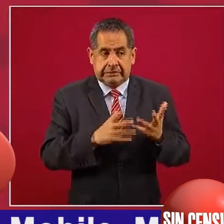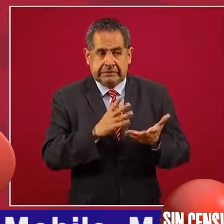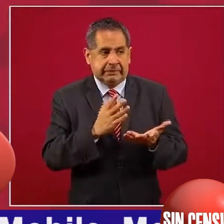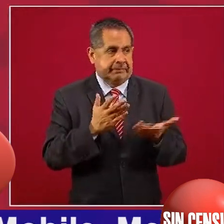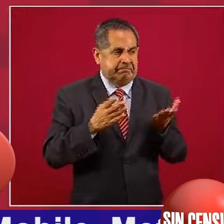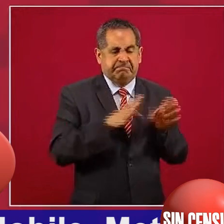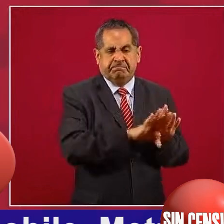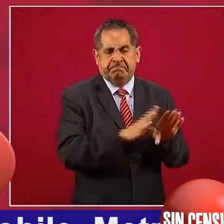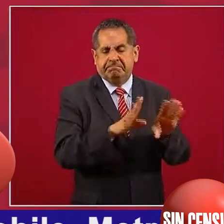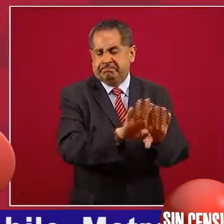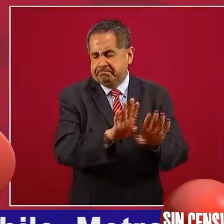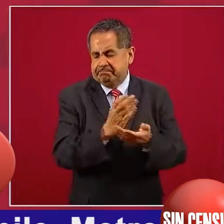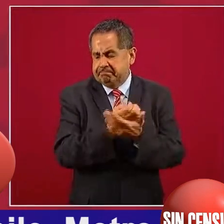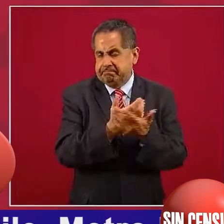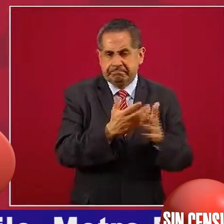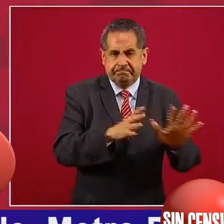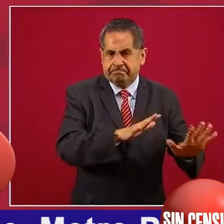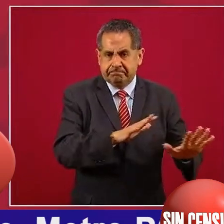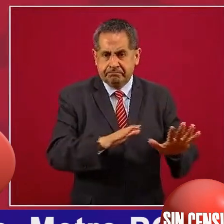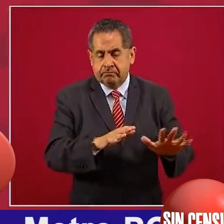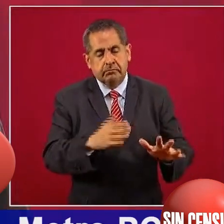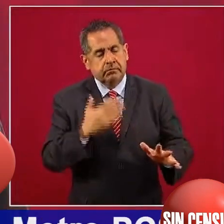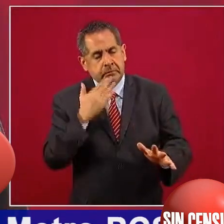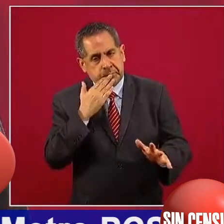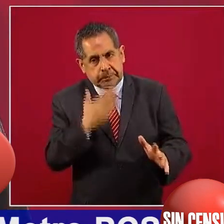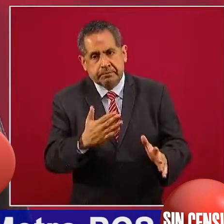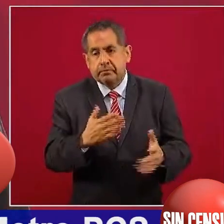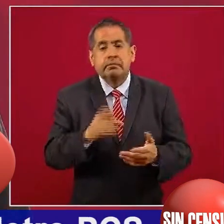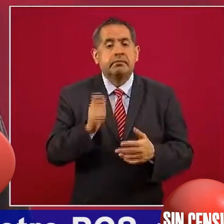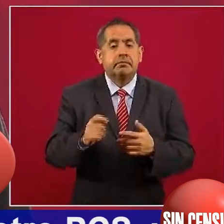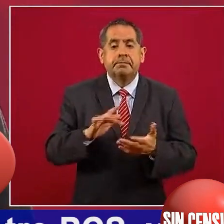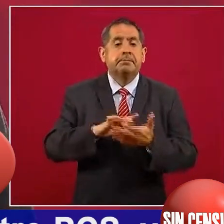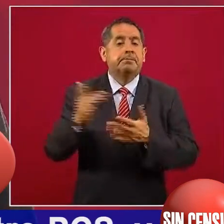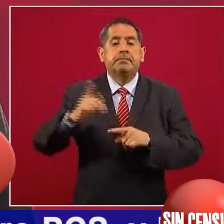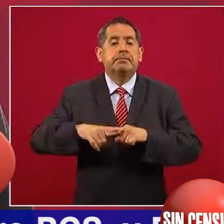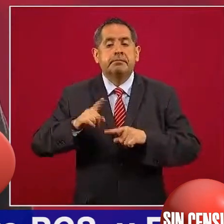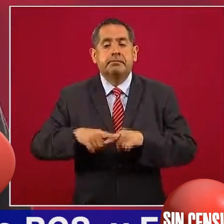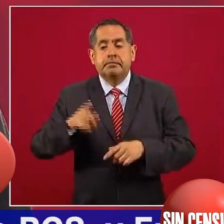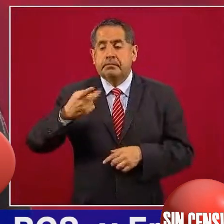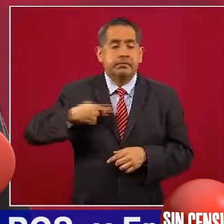se paró la economía. Que agradezco de